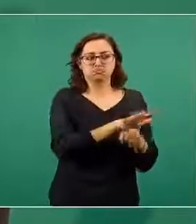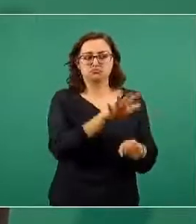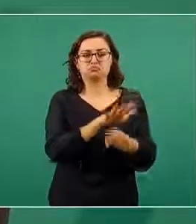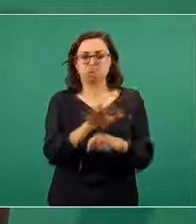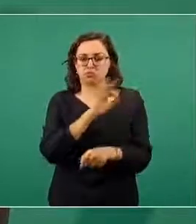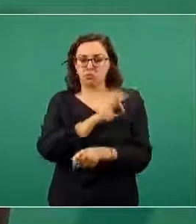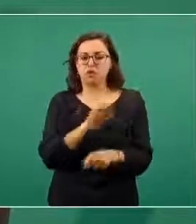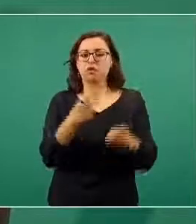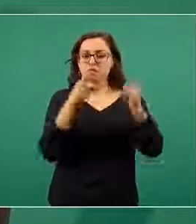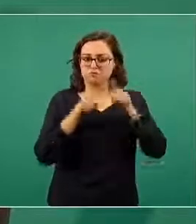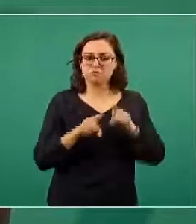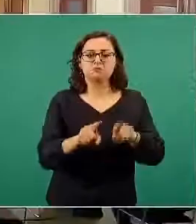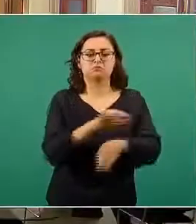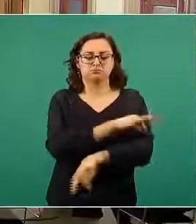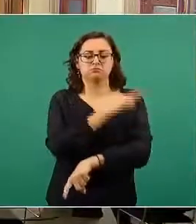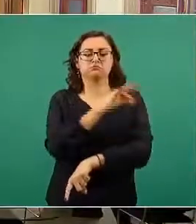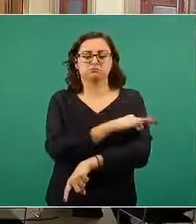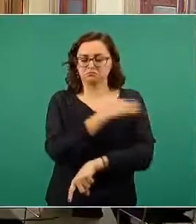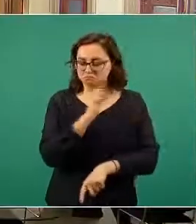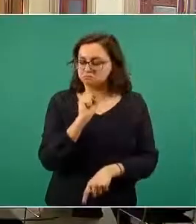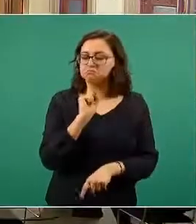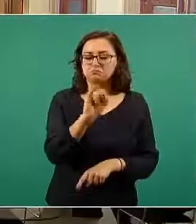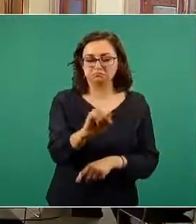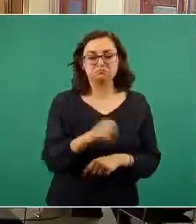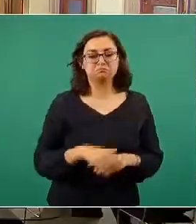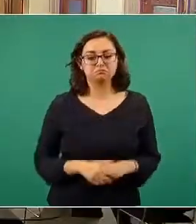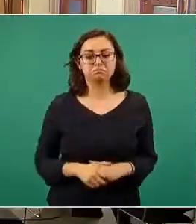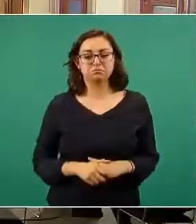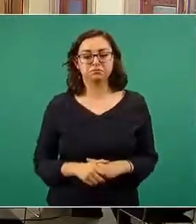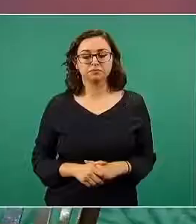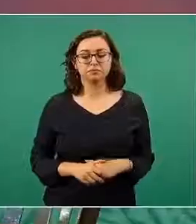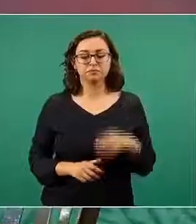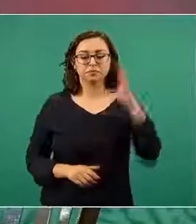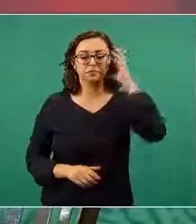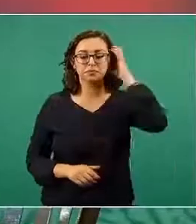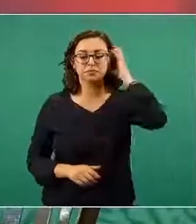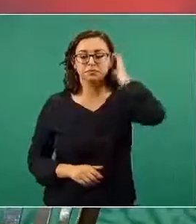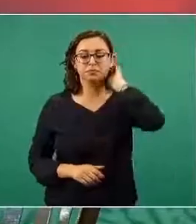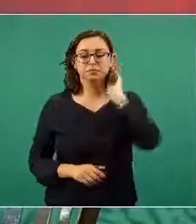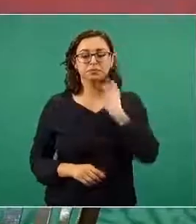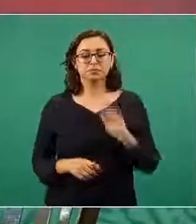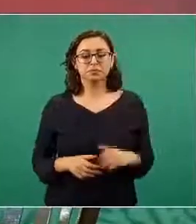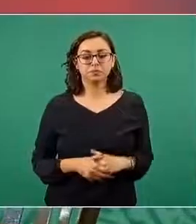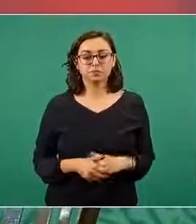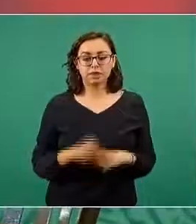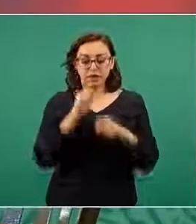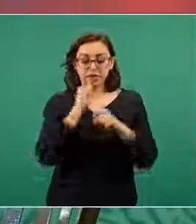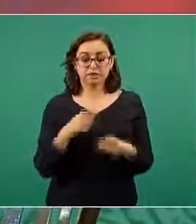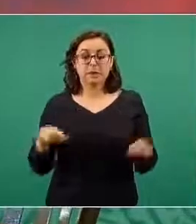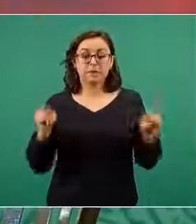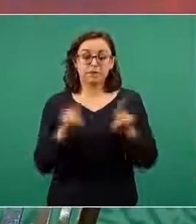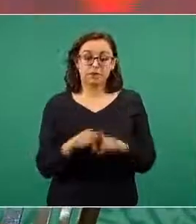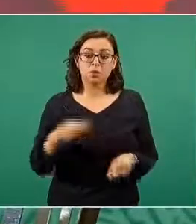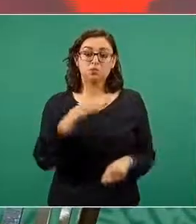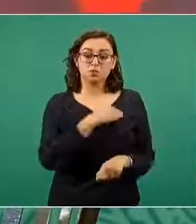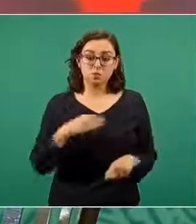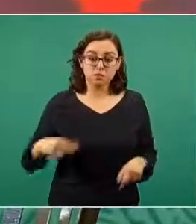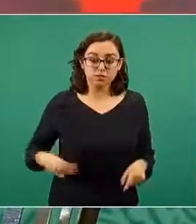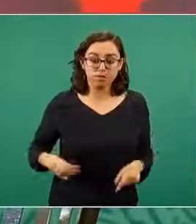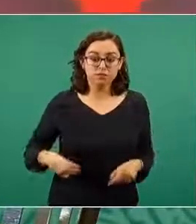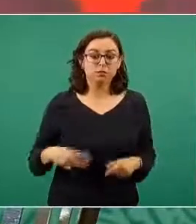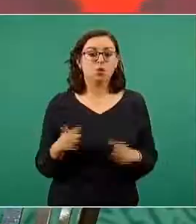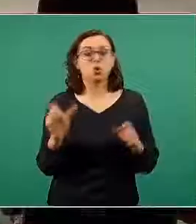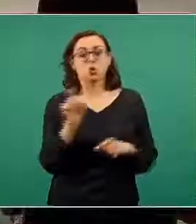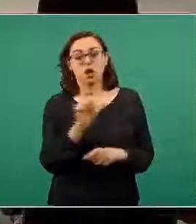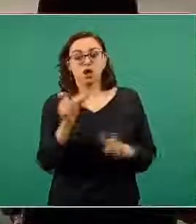diferentes vacunas que se vayan recibiendo. Ahora, esto va de la mano también con los municipios. ¿Qué municipios se